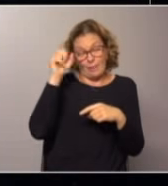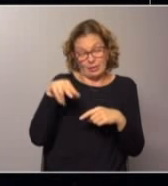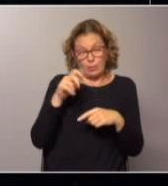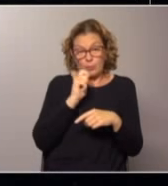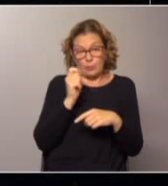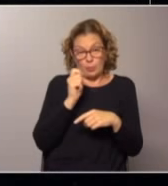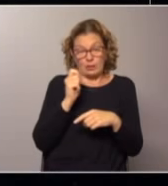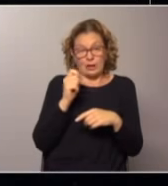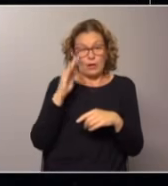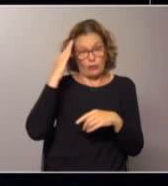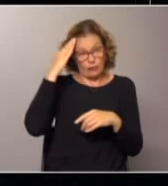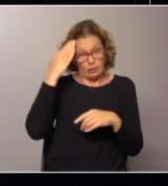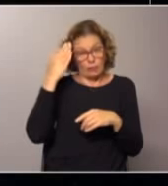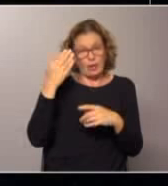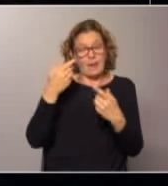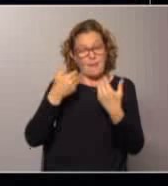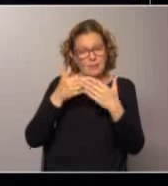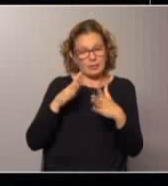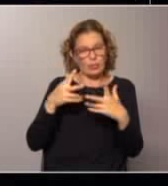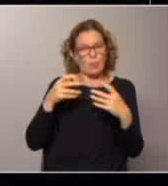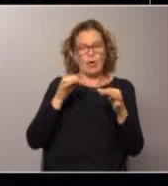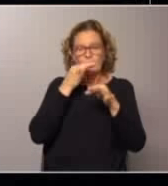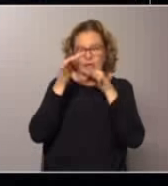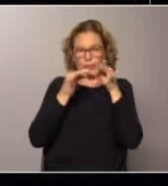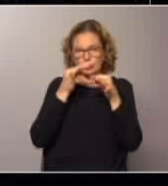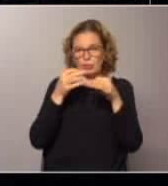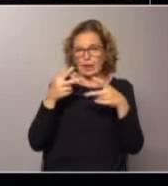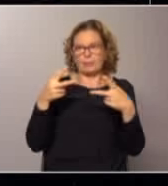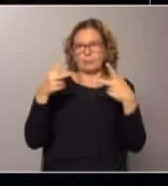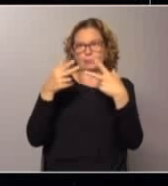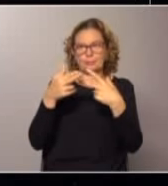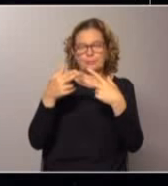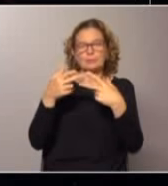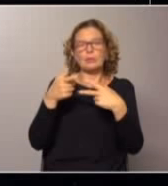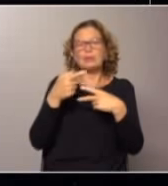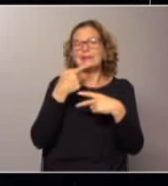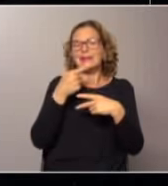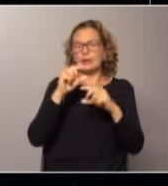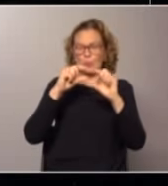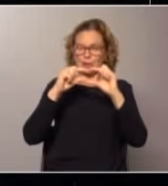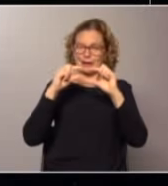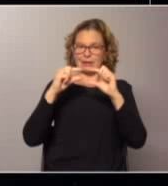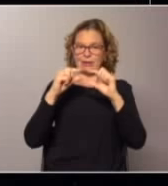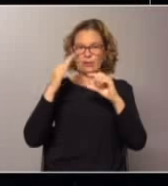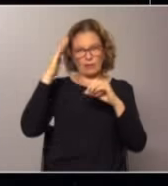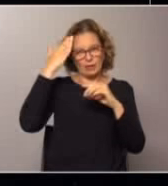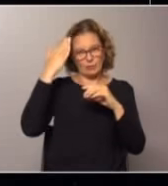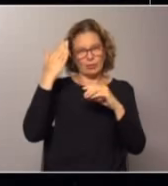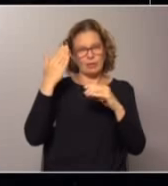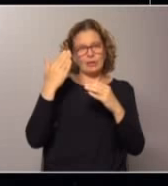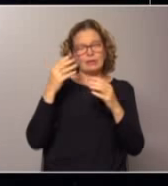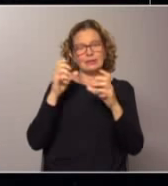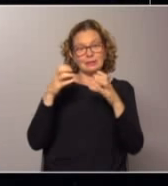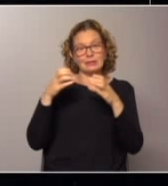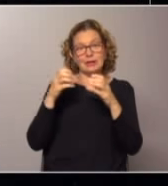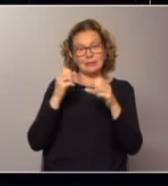facebook empezó a tallar ciertos discursos como decía edison con un cartel facebook trabaja con fax chequers